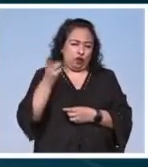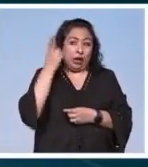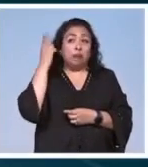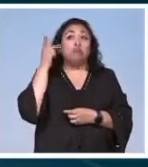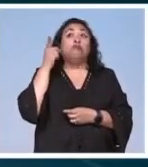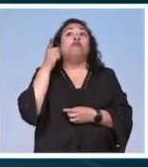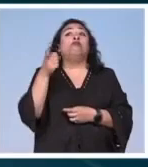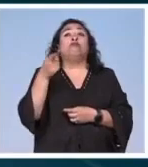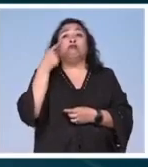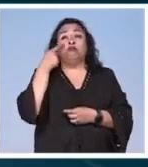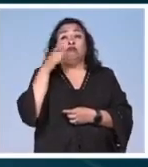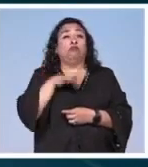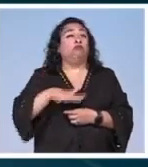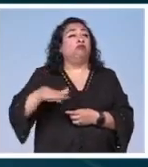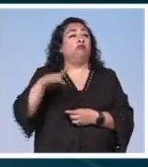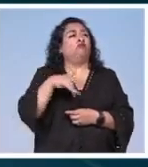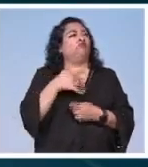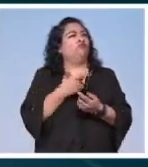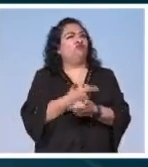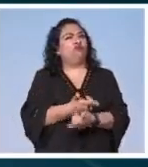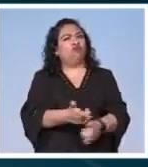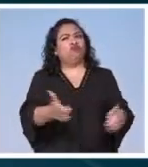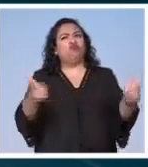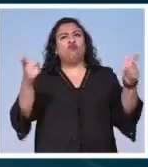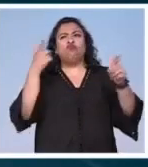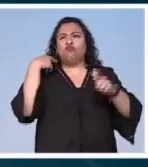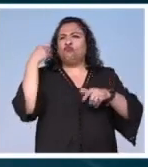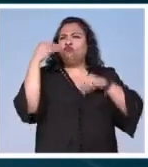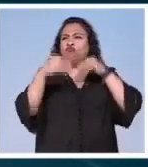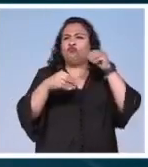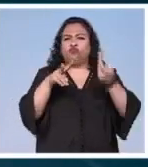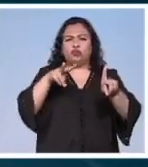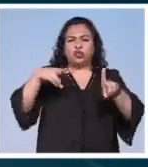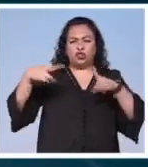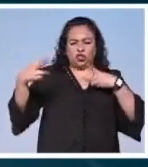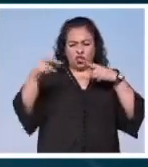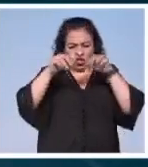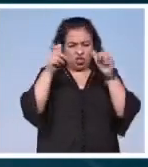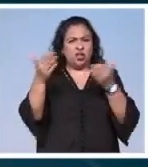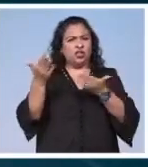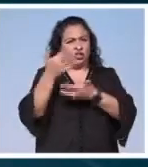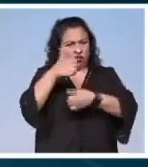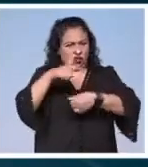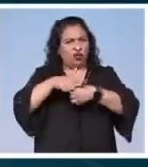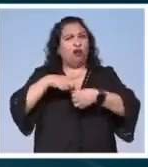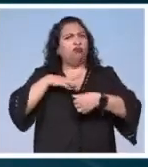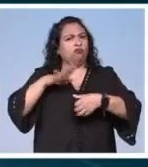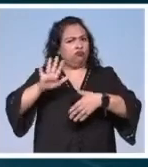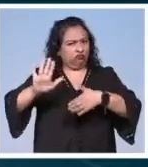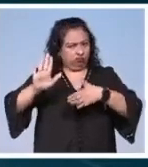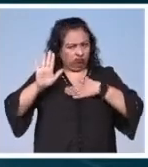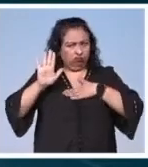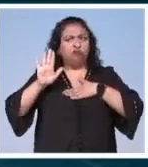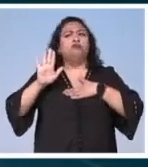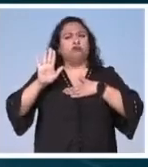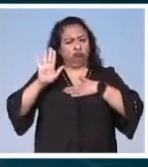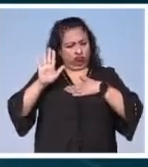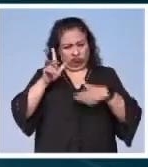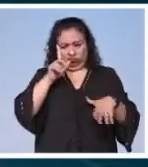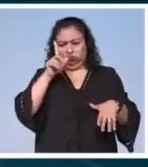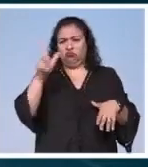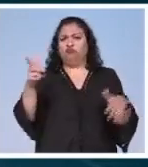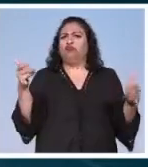donde encontró un espacio de libertad para desarrollar su visión de un arte socialmente comprometido y de